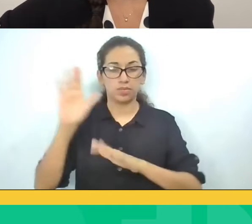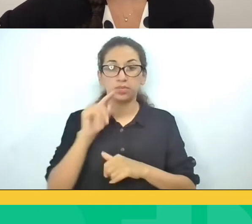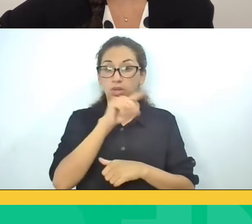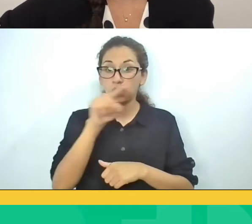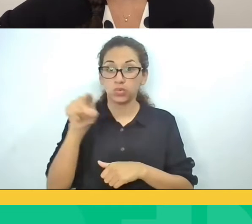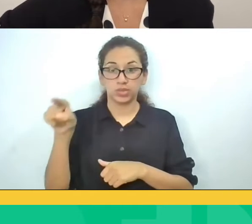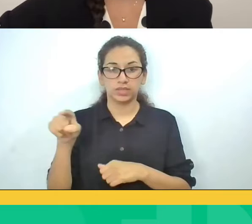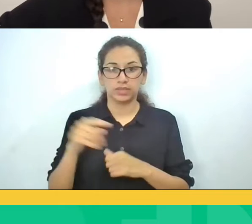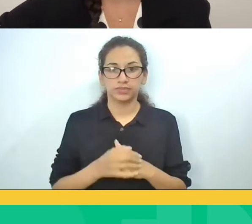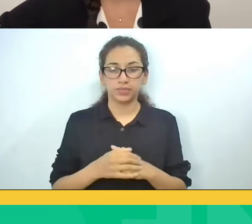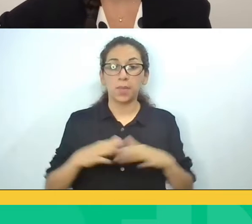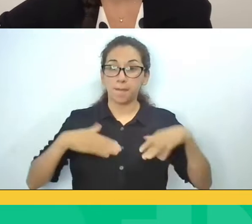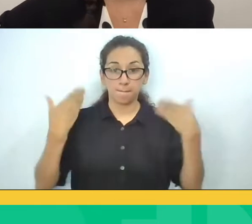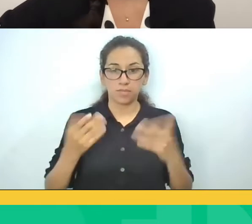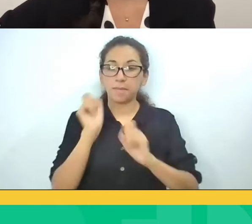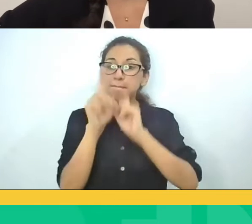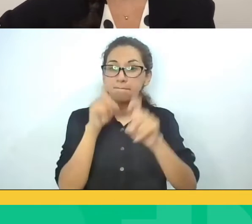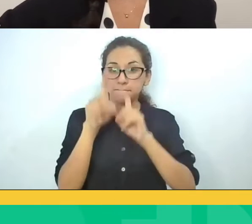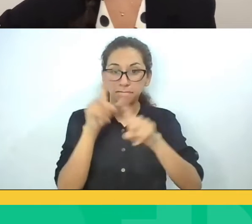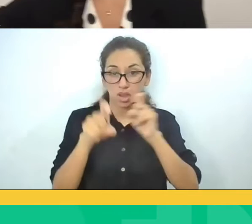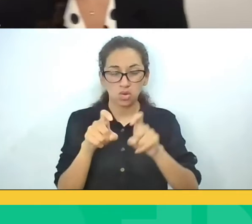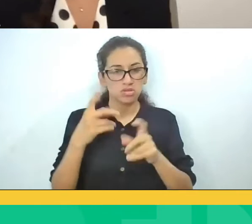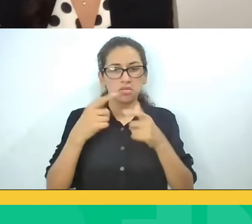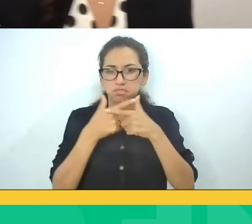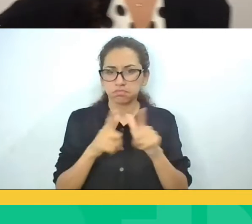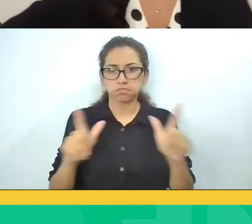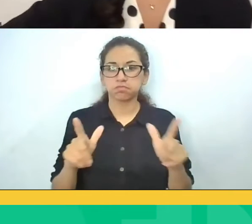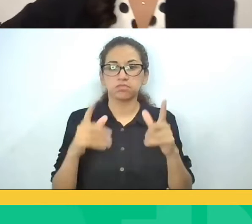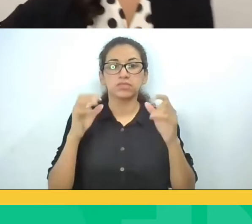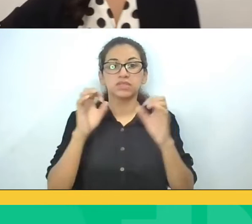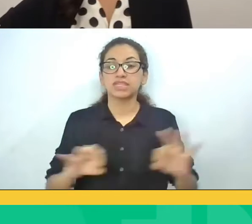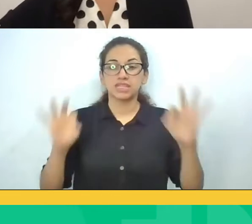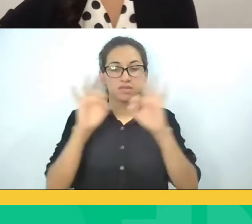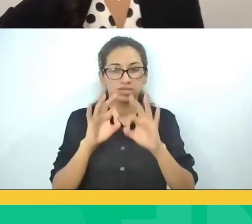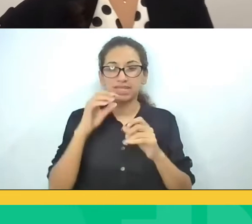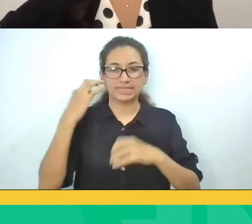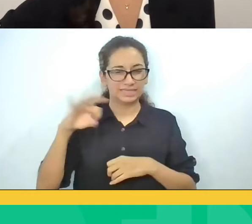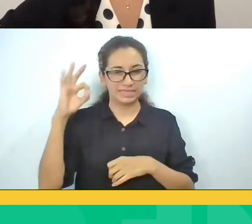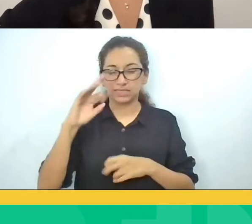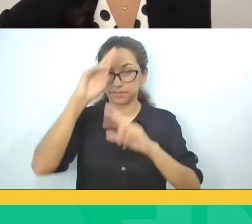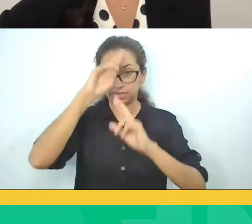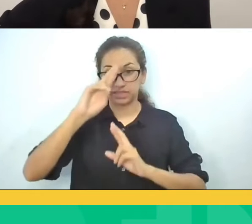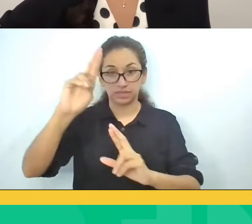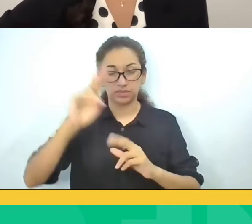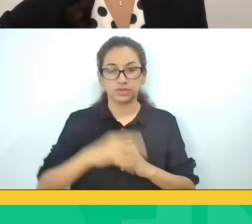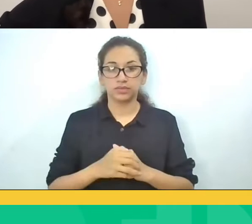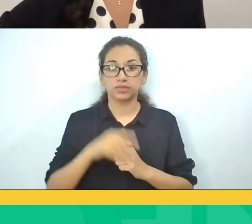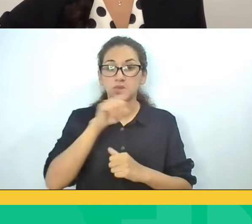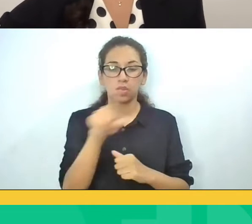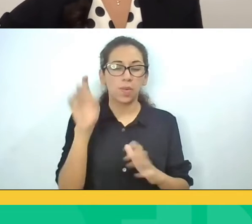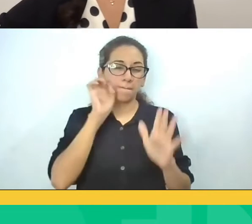a poder hacer las preguntas que necesiten, siempre dentro del marco del respeto. En el caso de que no quieran que sus